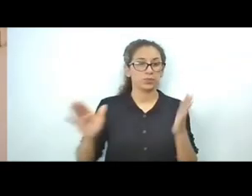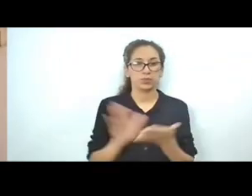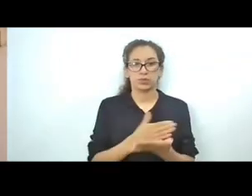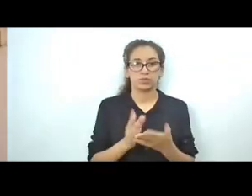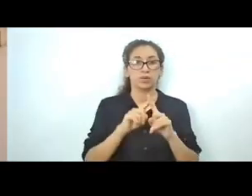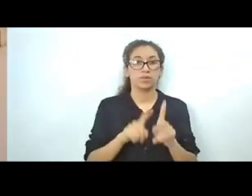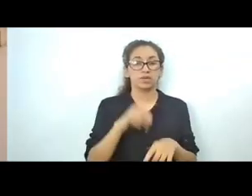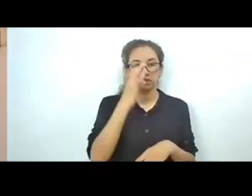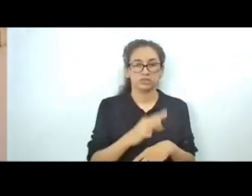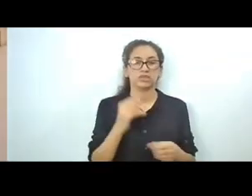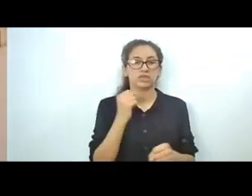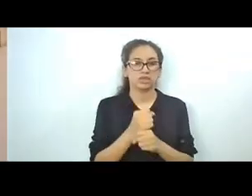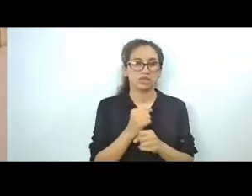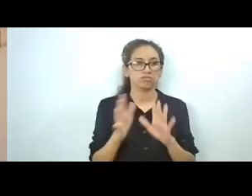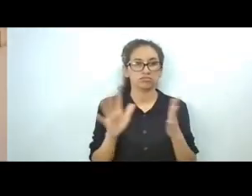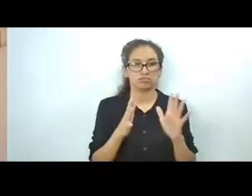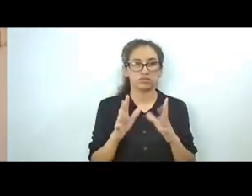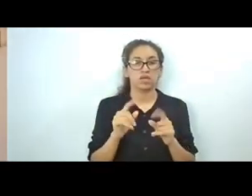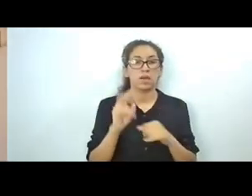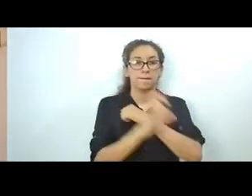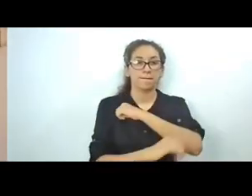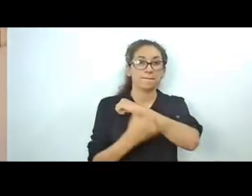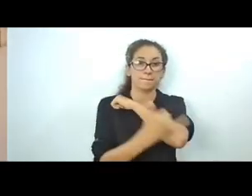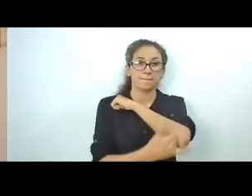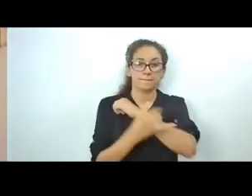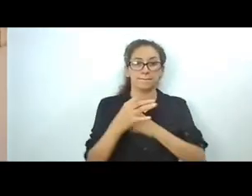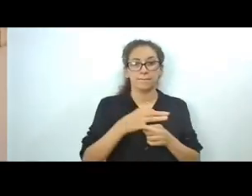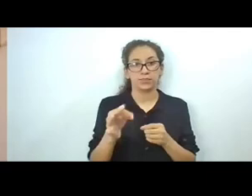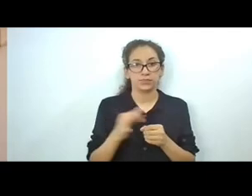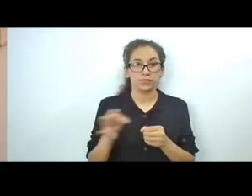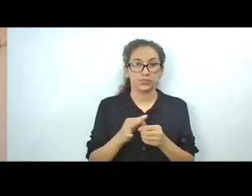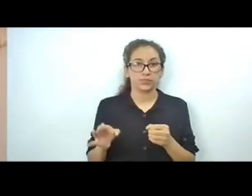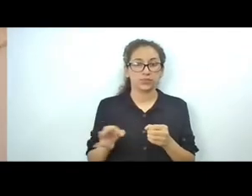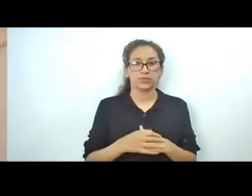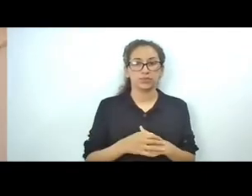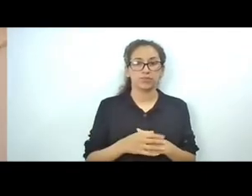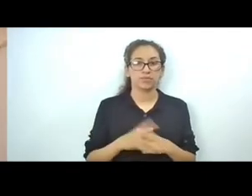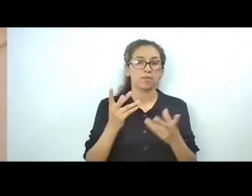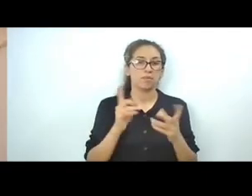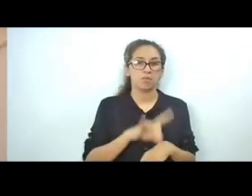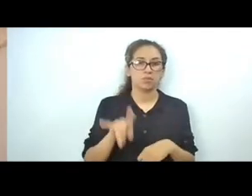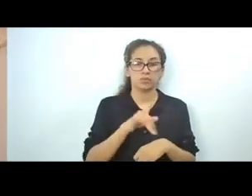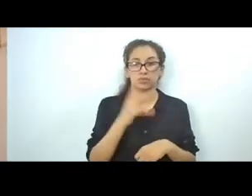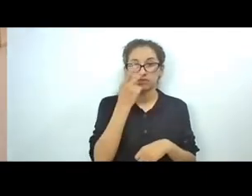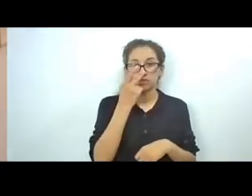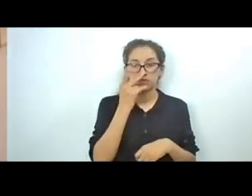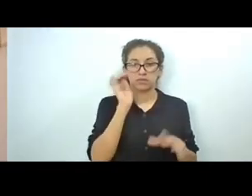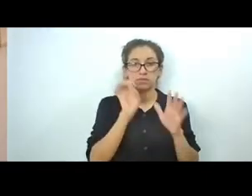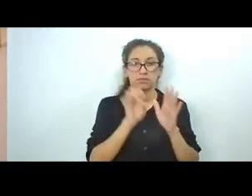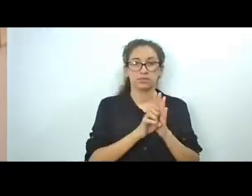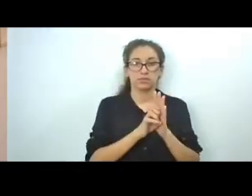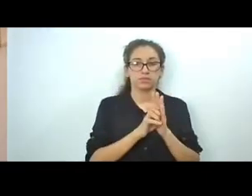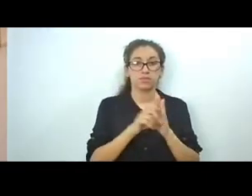sí hay trabajos similares en países de la región, ¿no? Entonces, usando pues penes que en estado